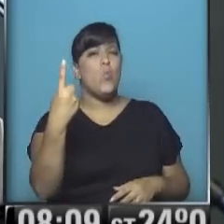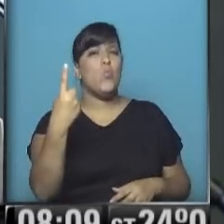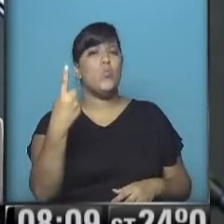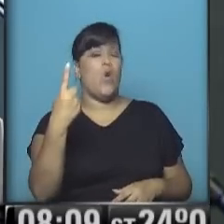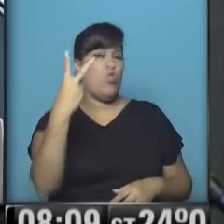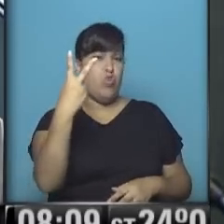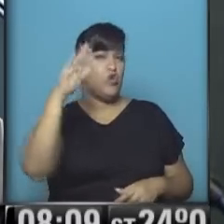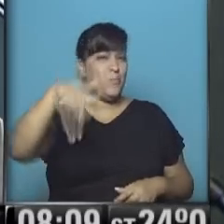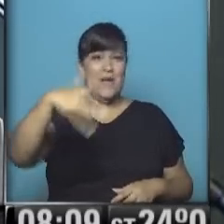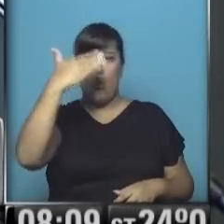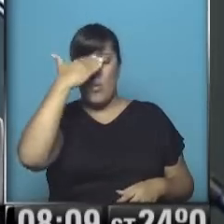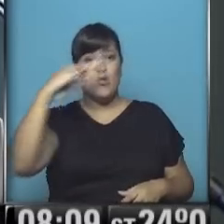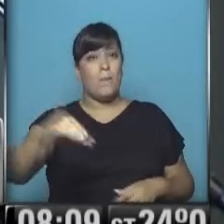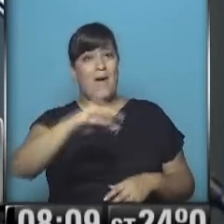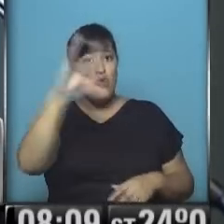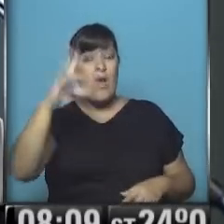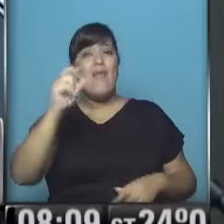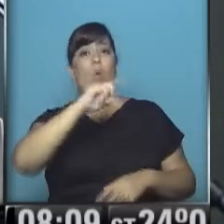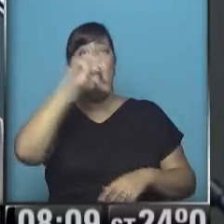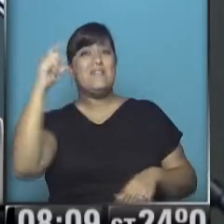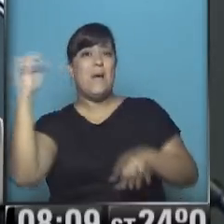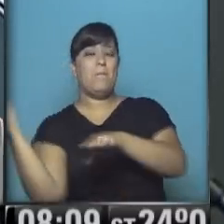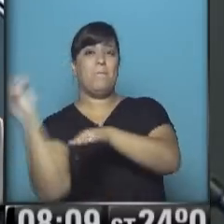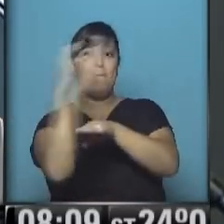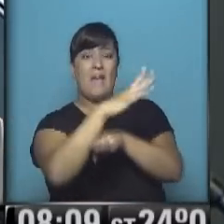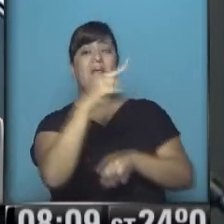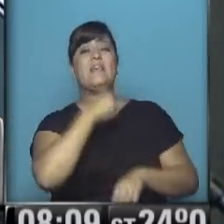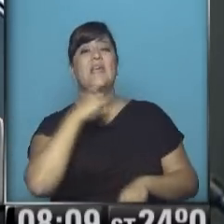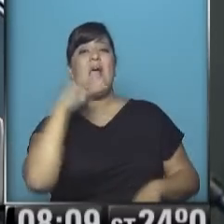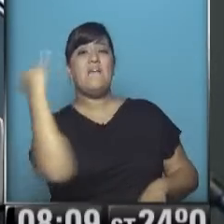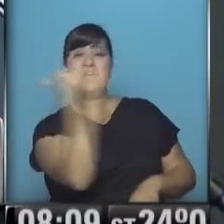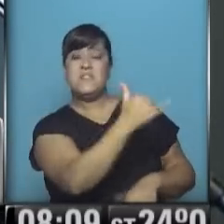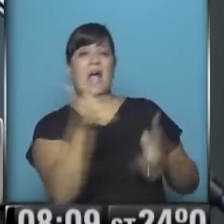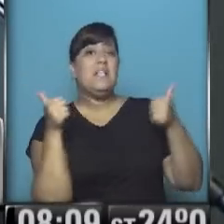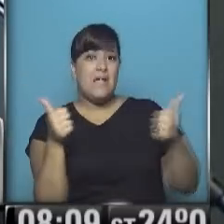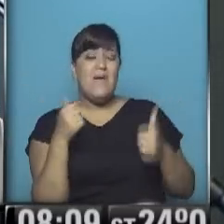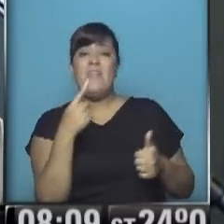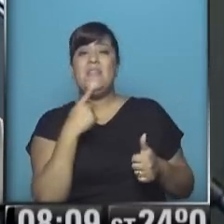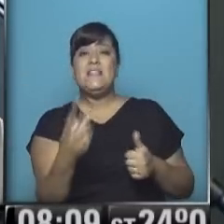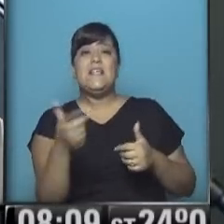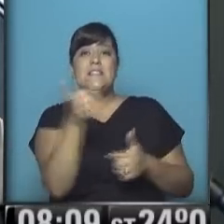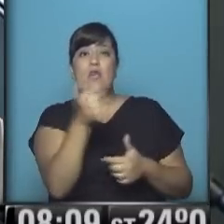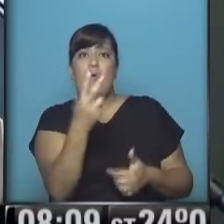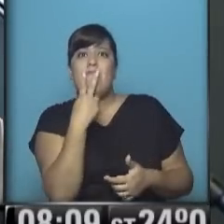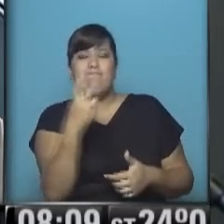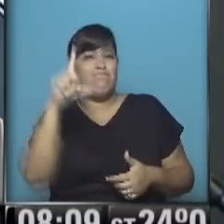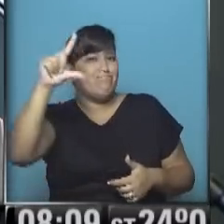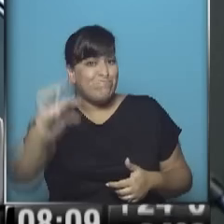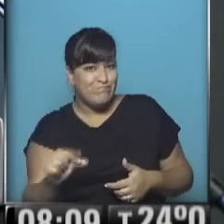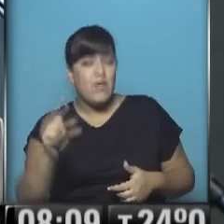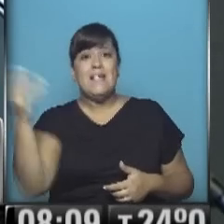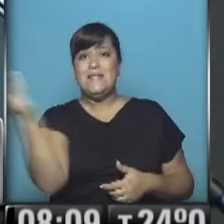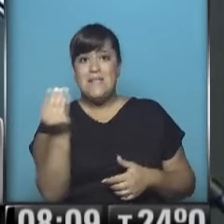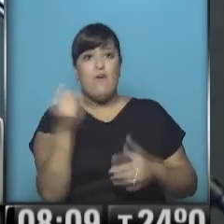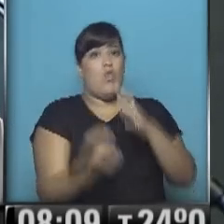1:45 a.m., vía mensaje de WhatsApp, contestó que quería avisar que estaba bien y que no tenía batería en su celular. Este sábado por la mañana se hizo